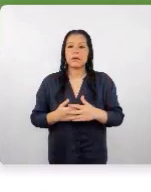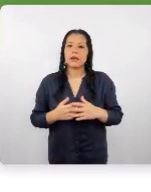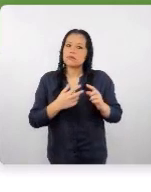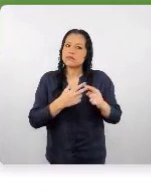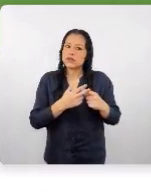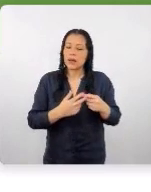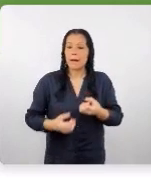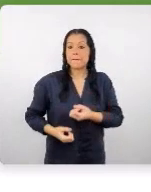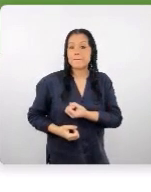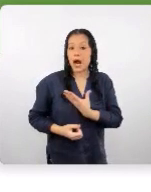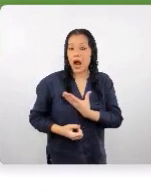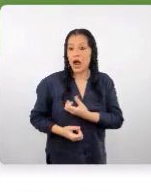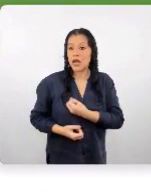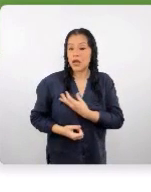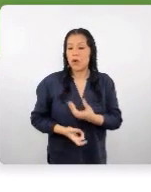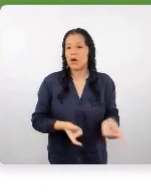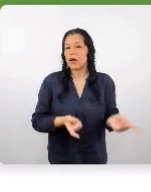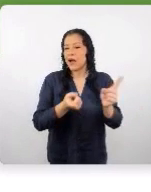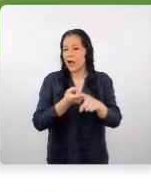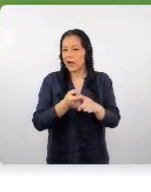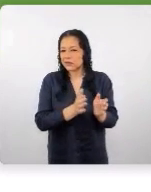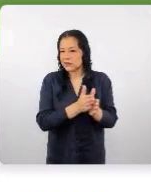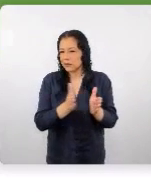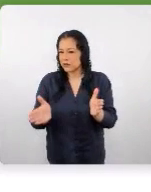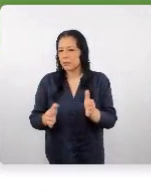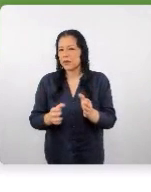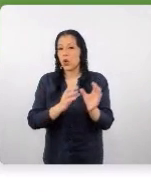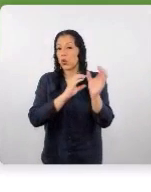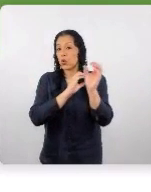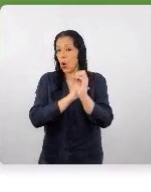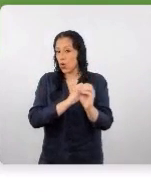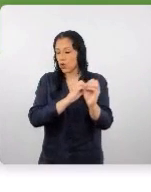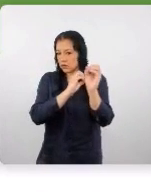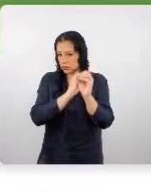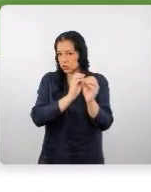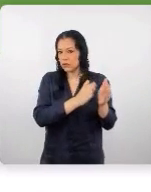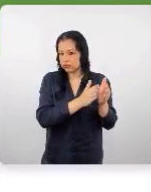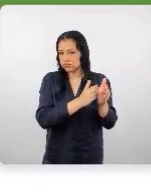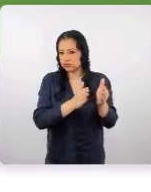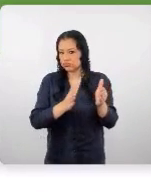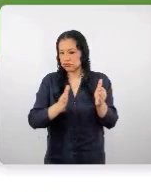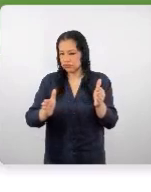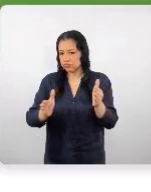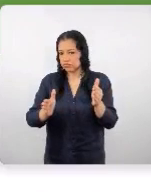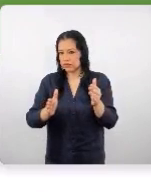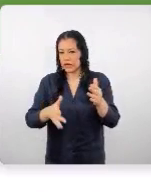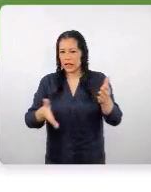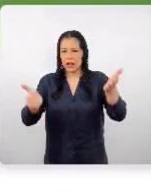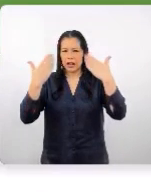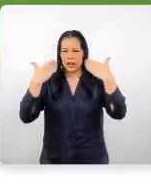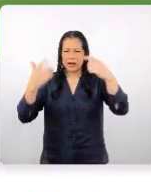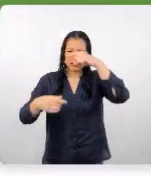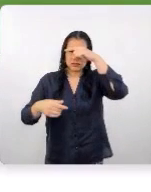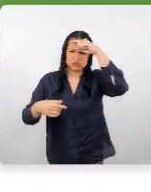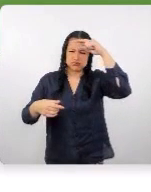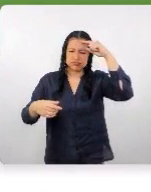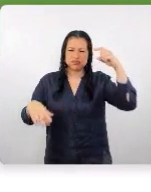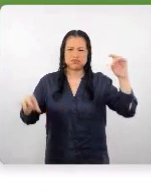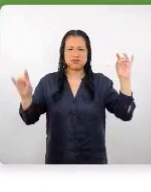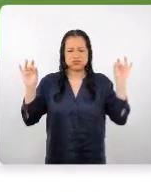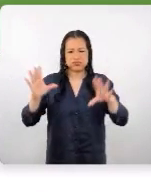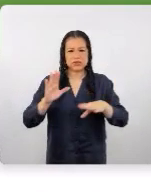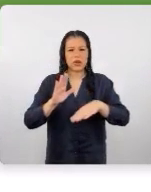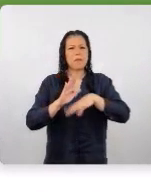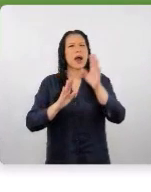mayo y hasta octubre, la intensidad calórica ha sido superior a